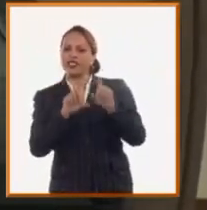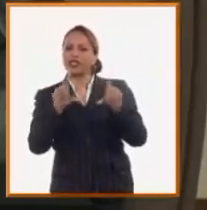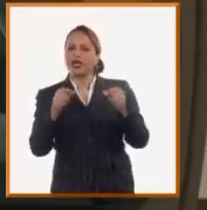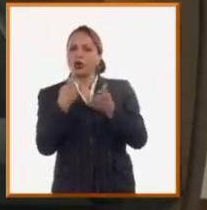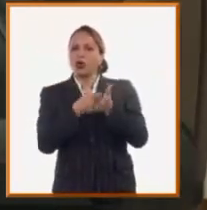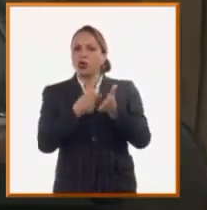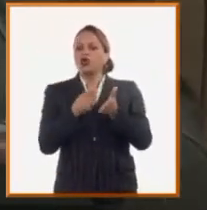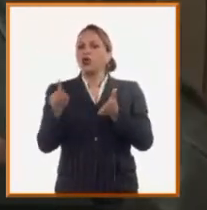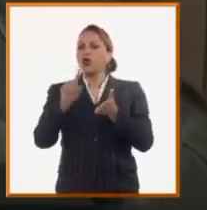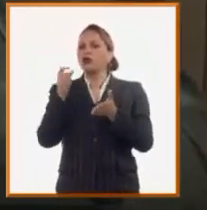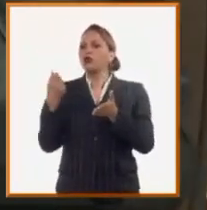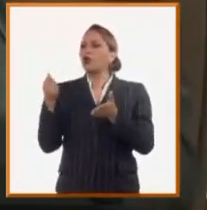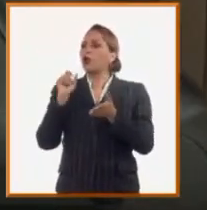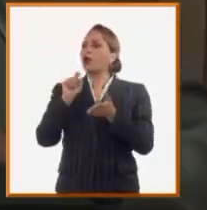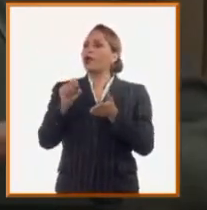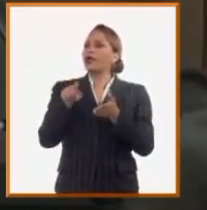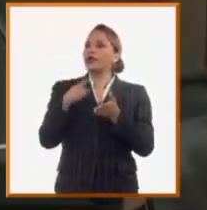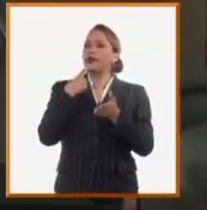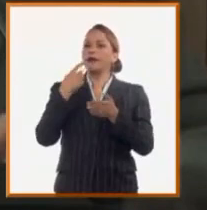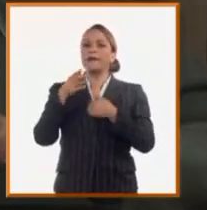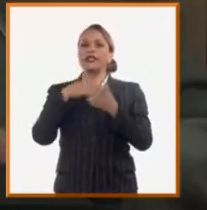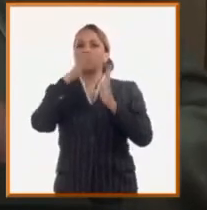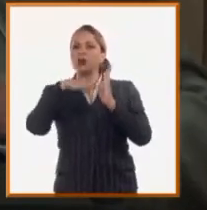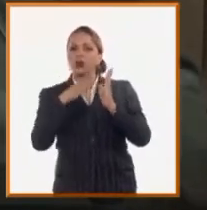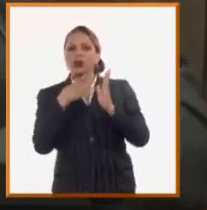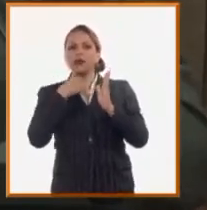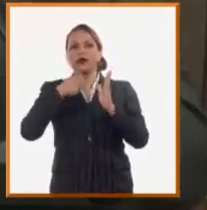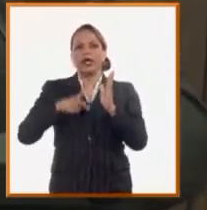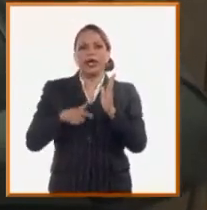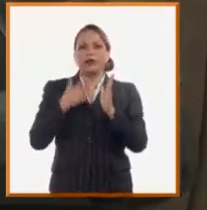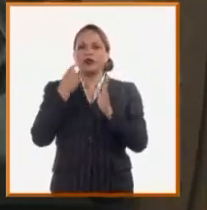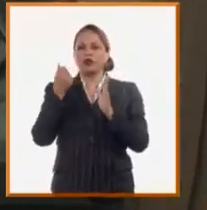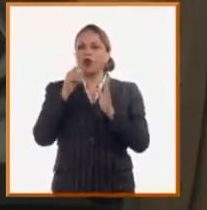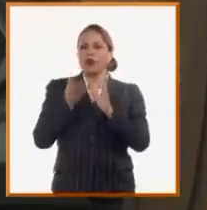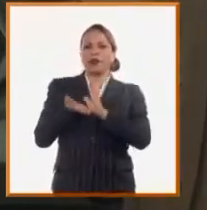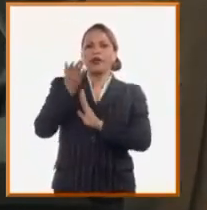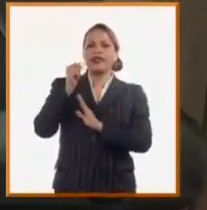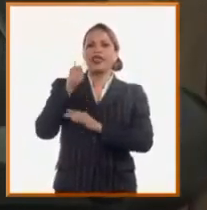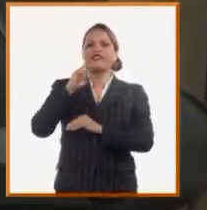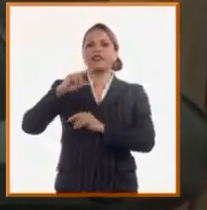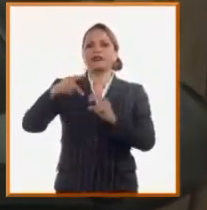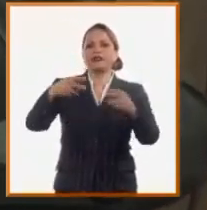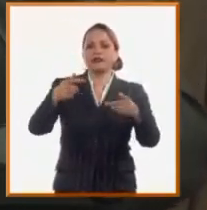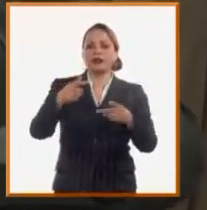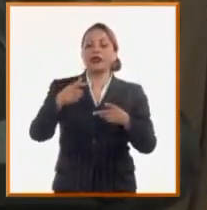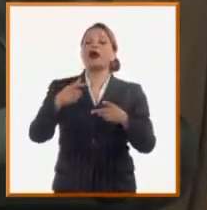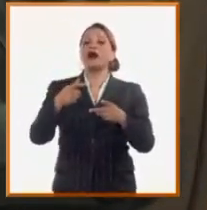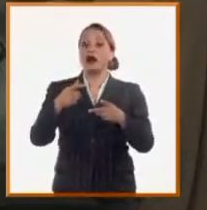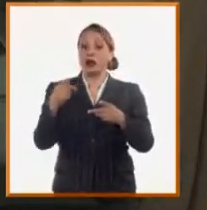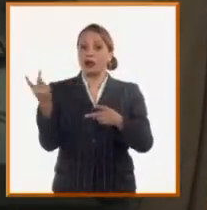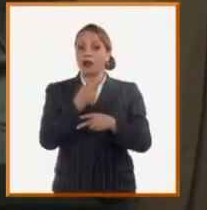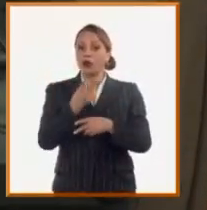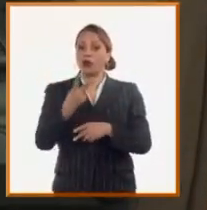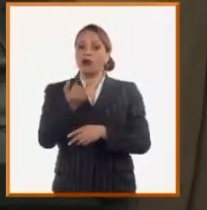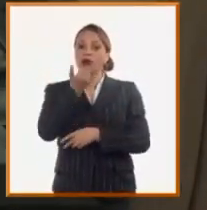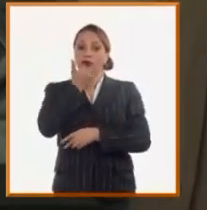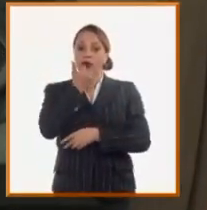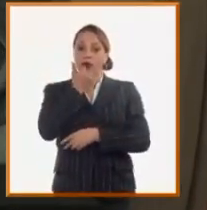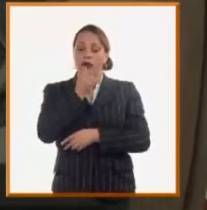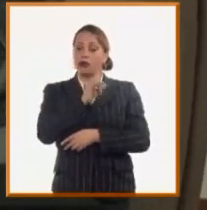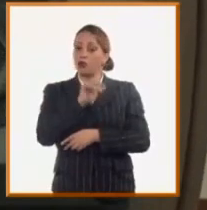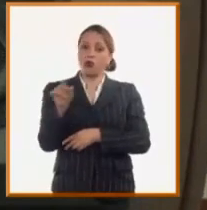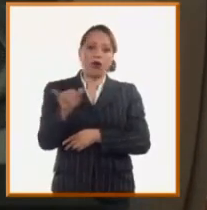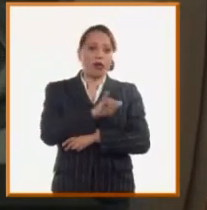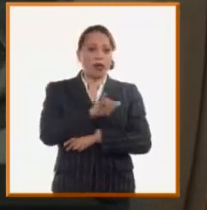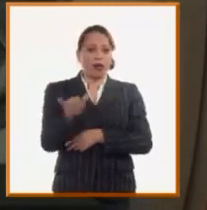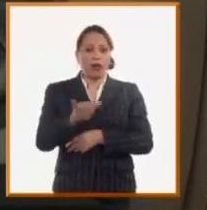cuánto te costó a ti la pintura, por qué me vas a poner 10 veces más la pintura de esto. Entonces se equivocó también la institución pública o la